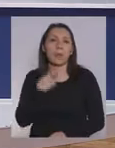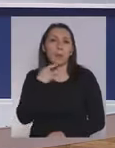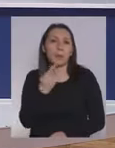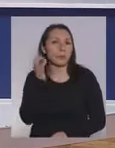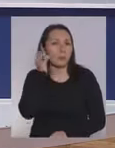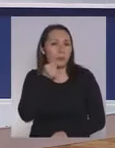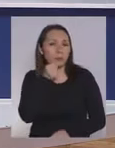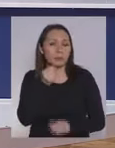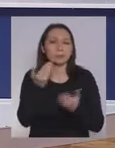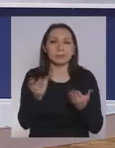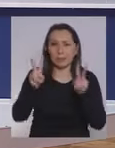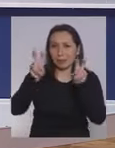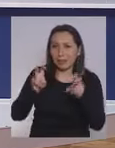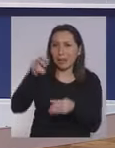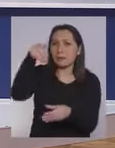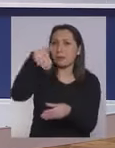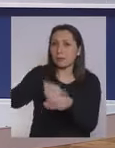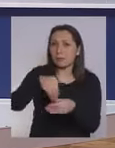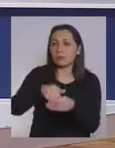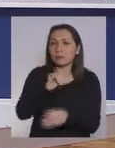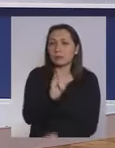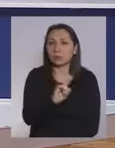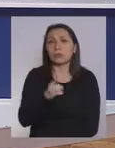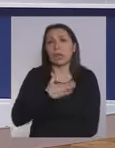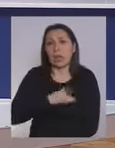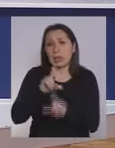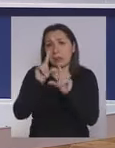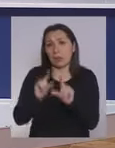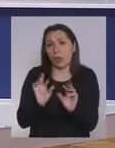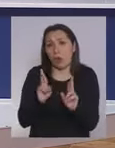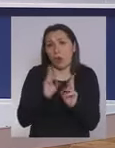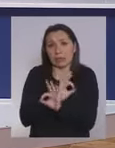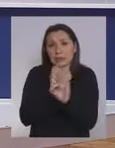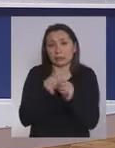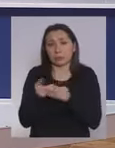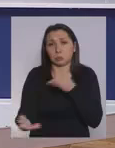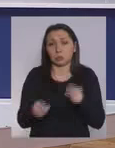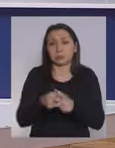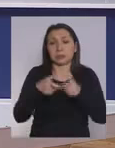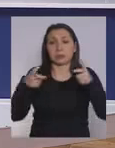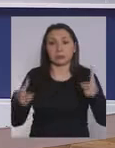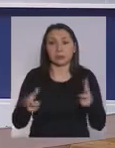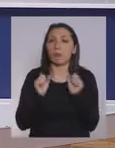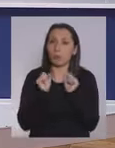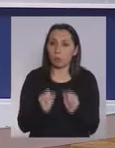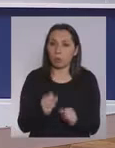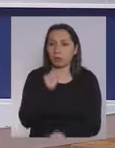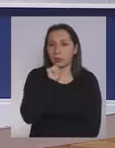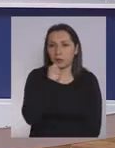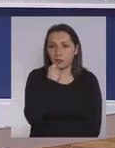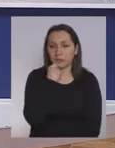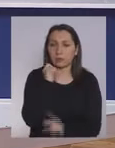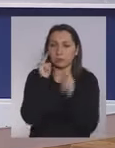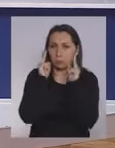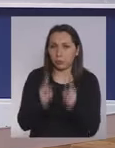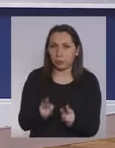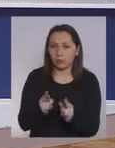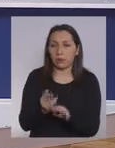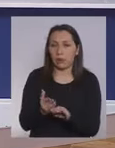bueno usted decía que sé que viene evitar obviamente el aumento de contagios pero también podría implicar medidas restrictivas